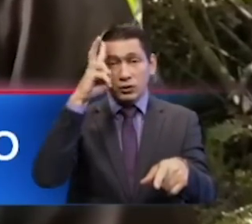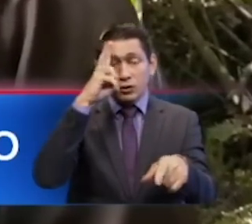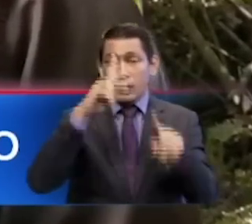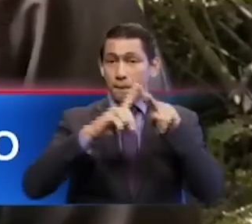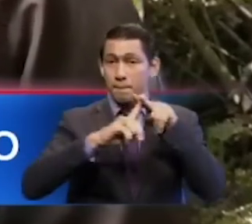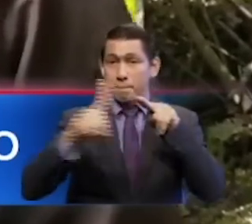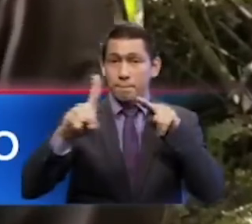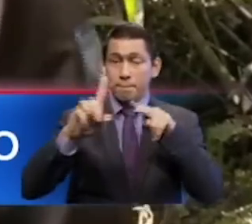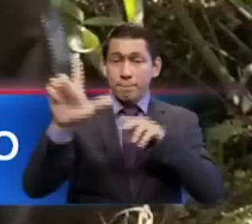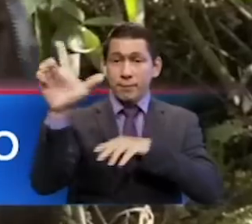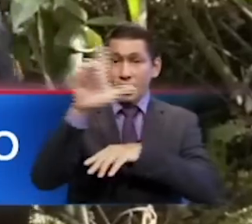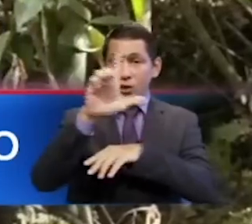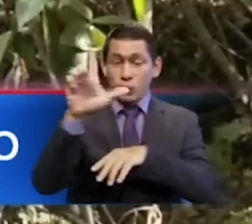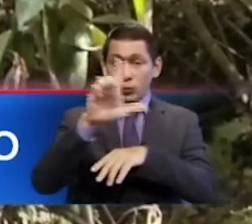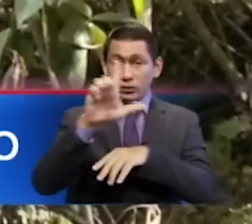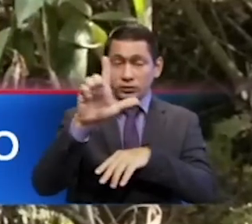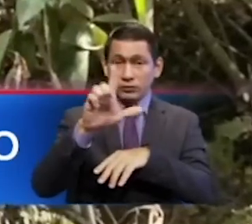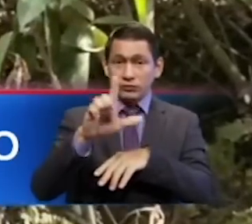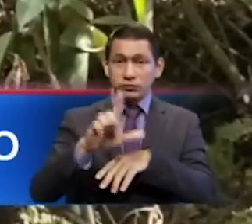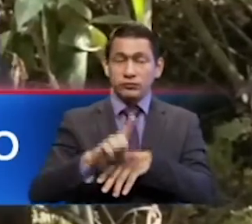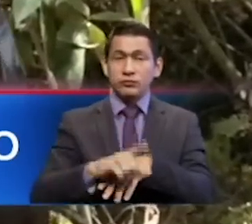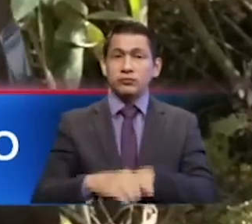El día lunes, de igual forma, se